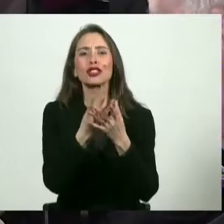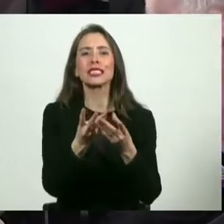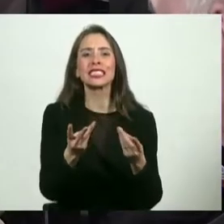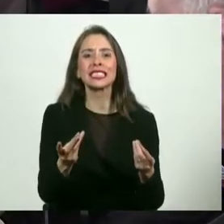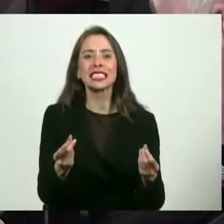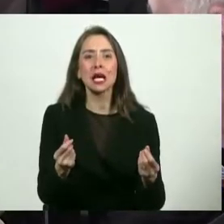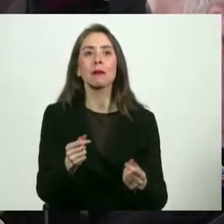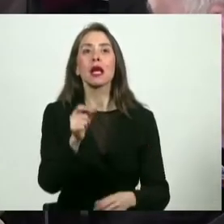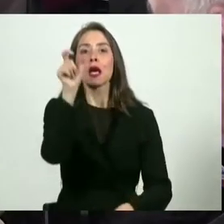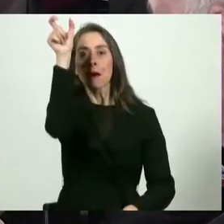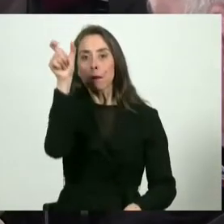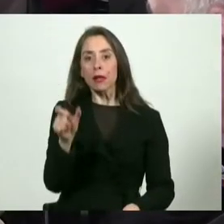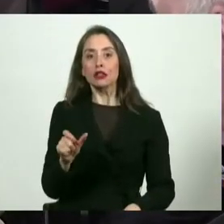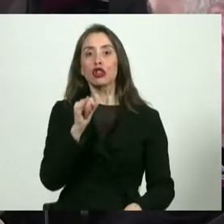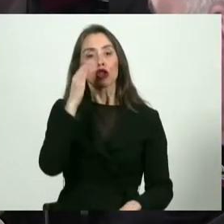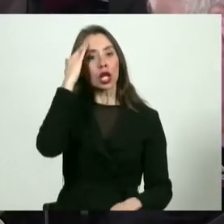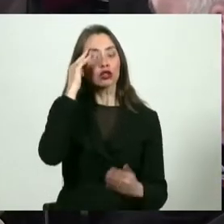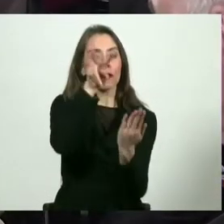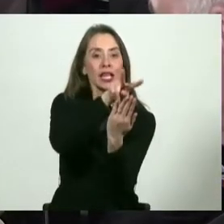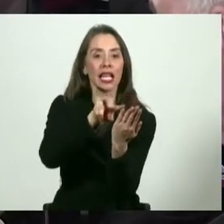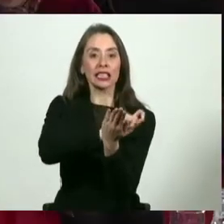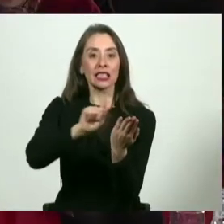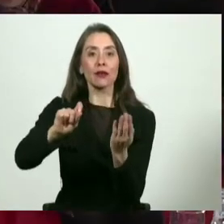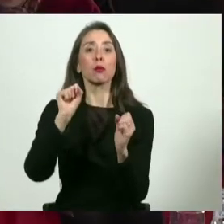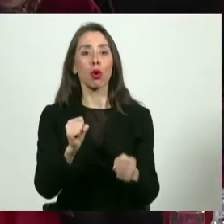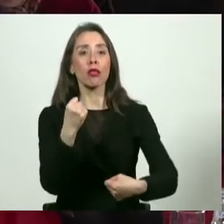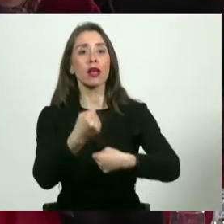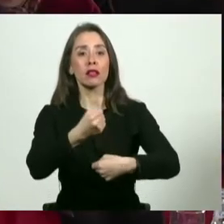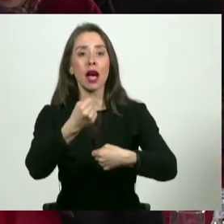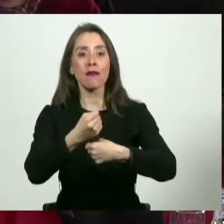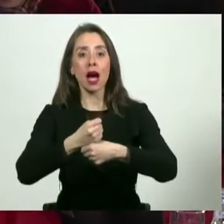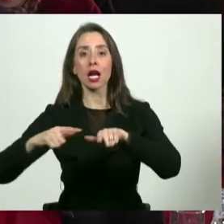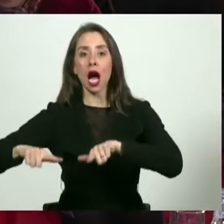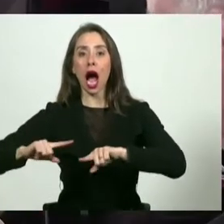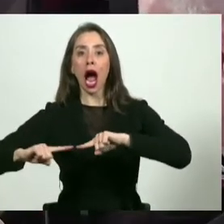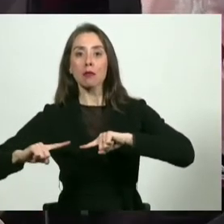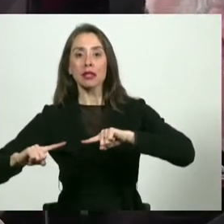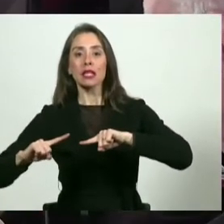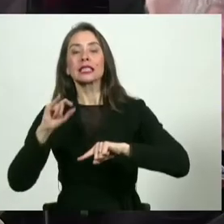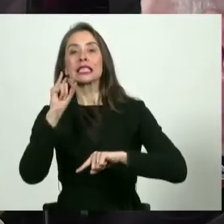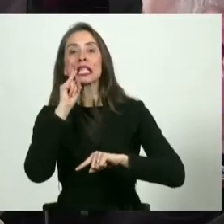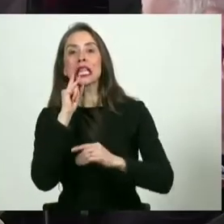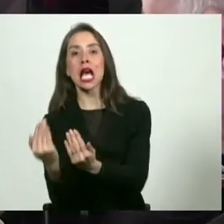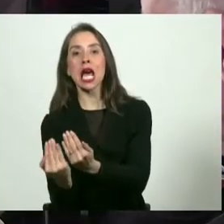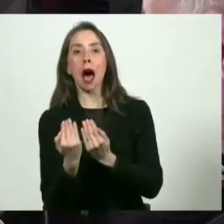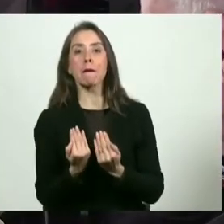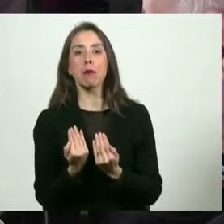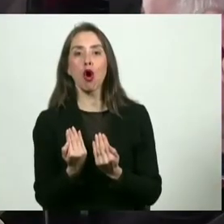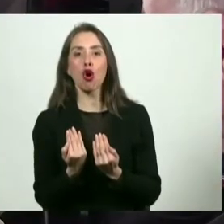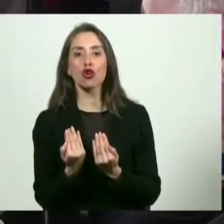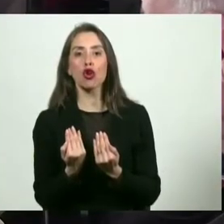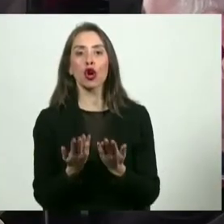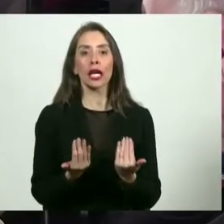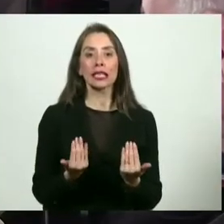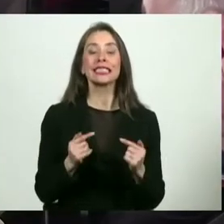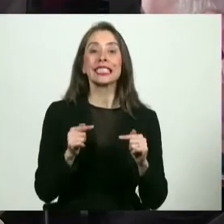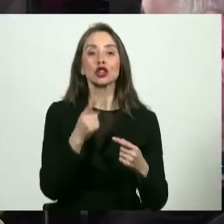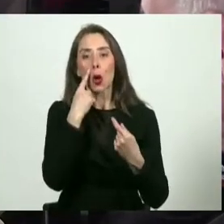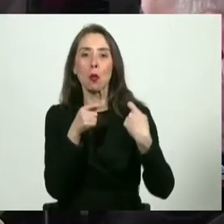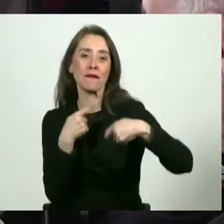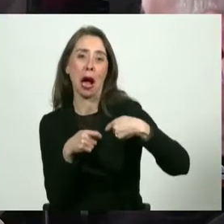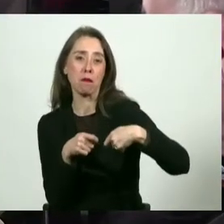eso. Una persona que no sabe leer y escribir puede trabajar perfectamente en un área administrativa con los apoyos necesarios. Y esa es la apuesta que nosotros hicimos,